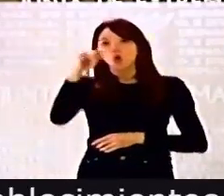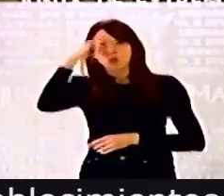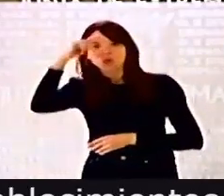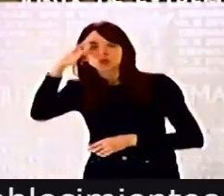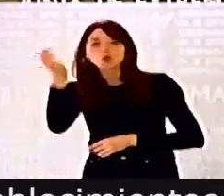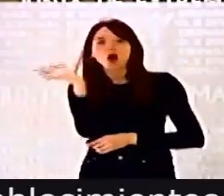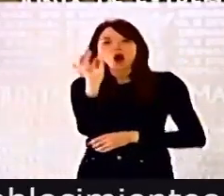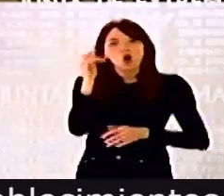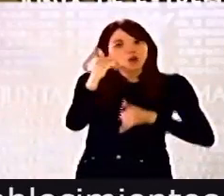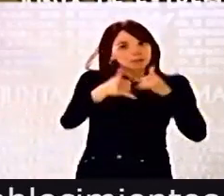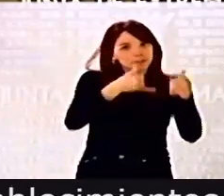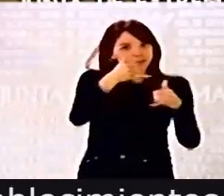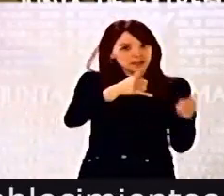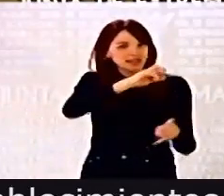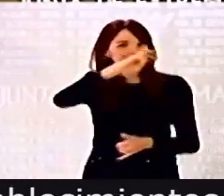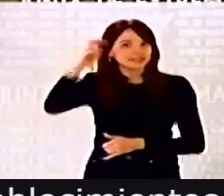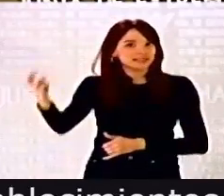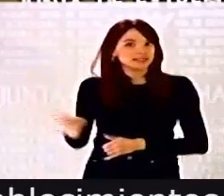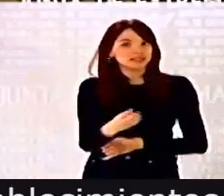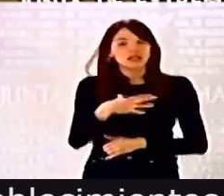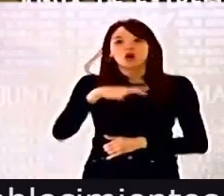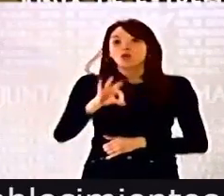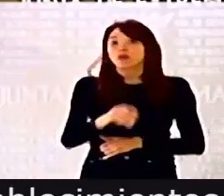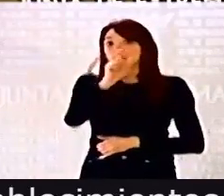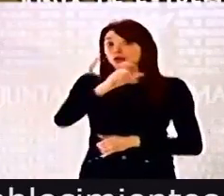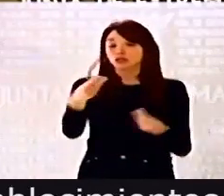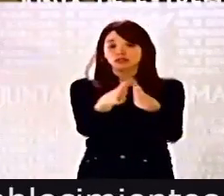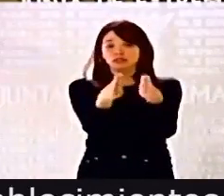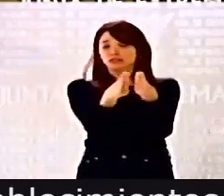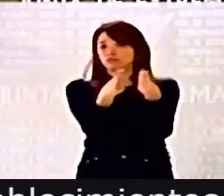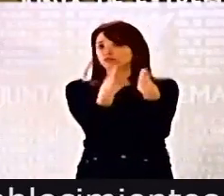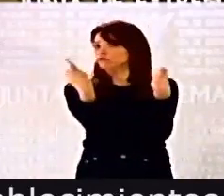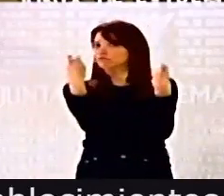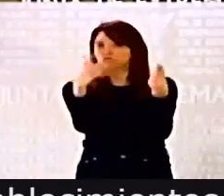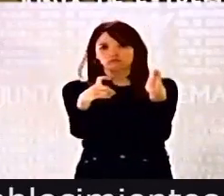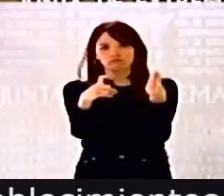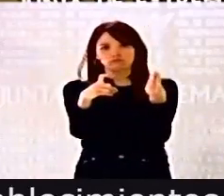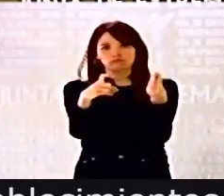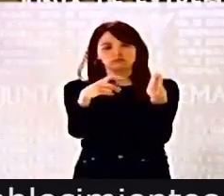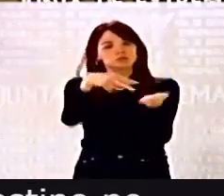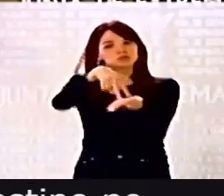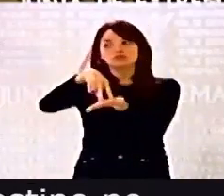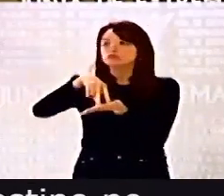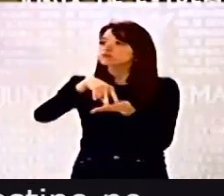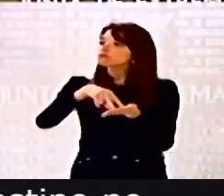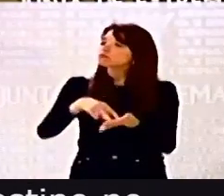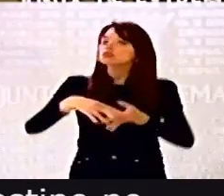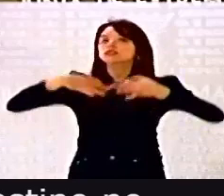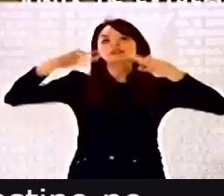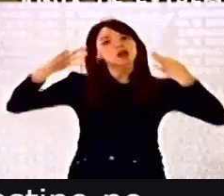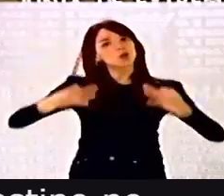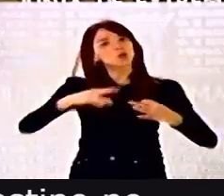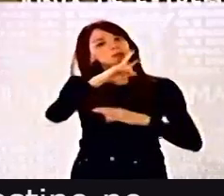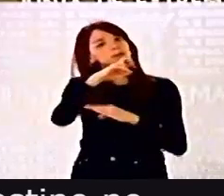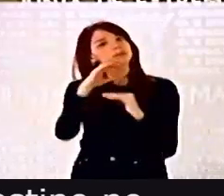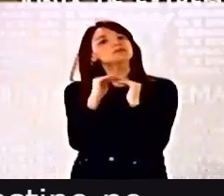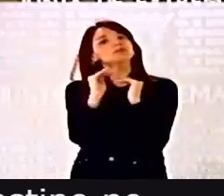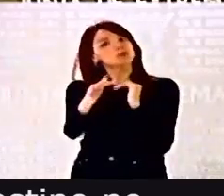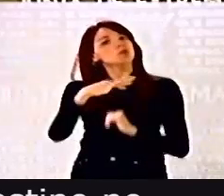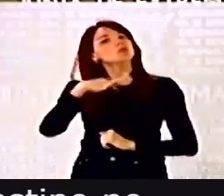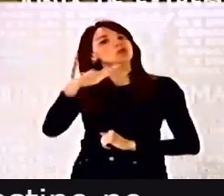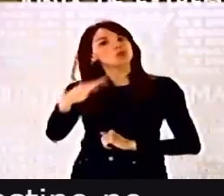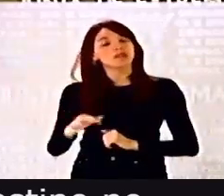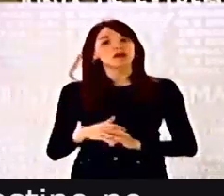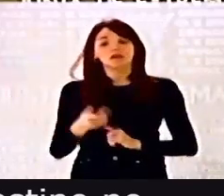pueden disfrutar en un destino no masificado, confiable, seguro y sostenible. Tenemos todos los recursos para volver